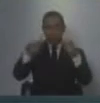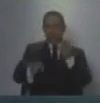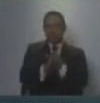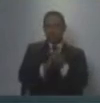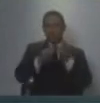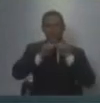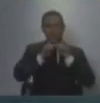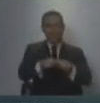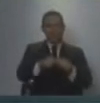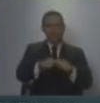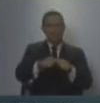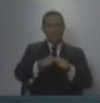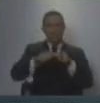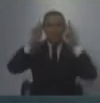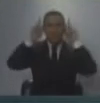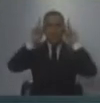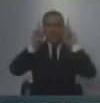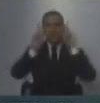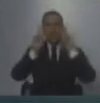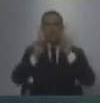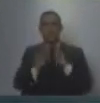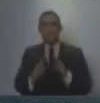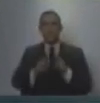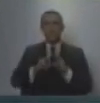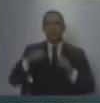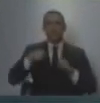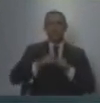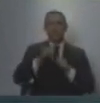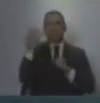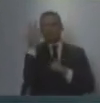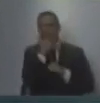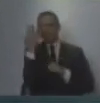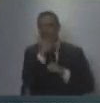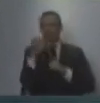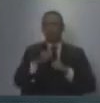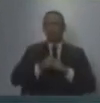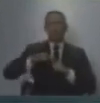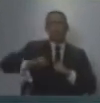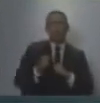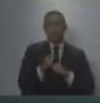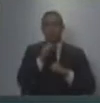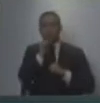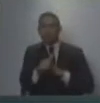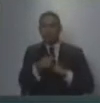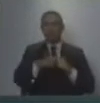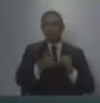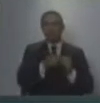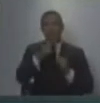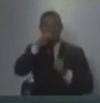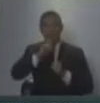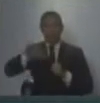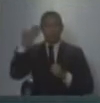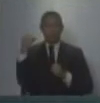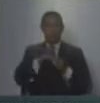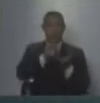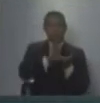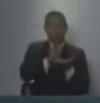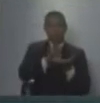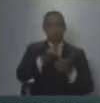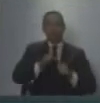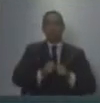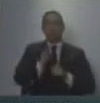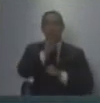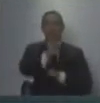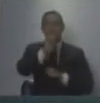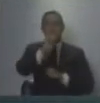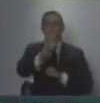constante depuración de nuestro cuerpo policial. El año pasado fueron expulsados 137 funcionarios